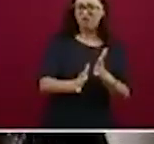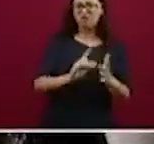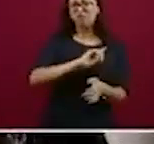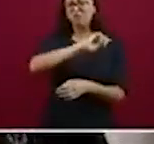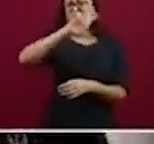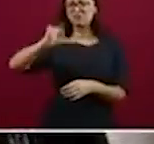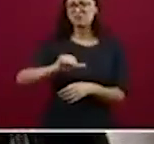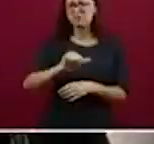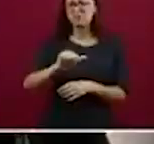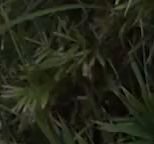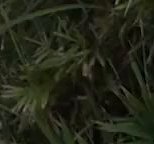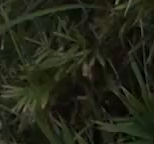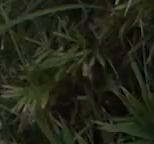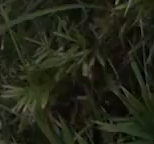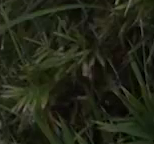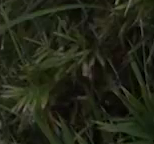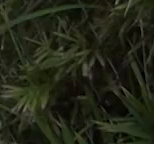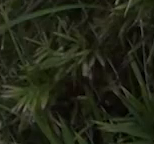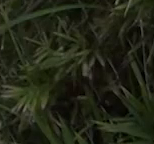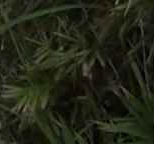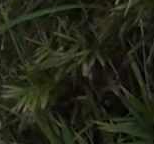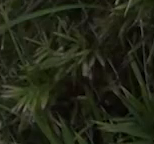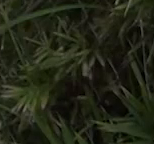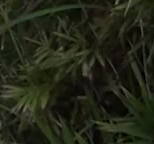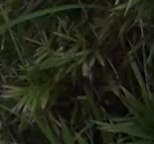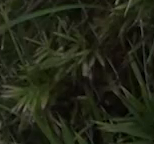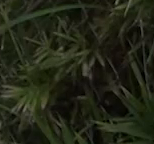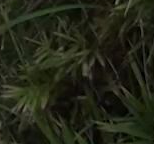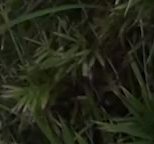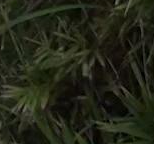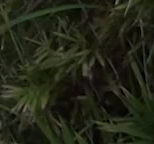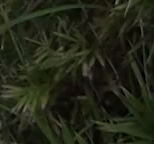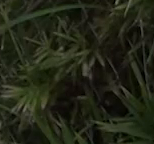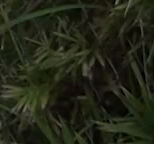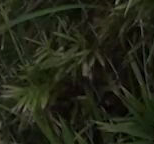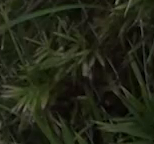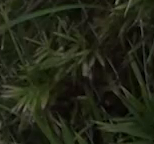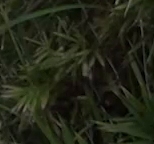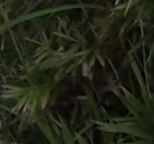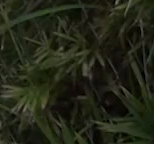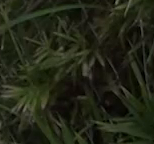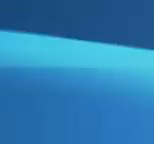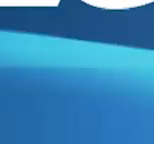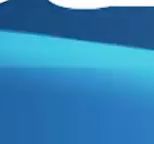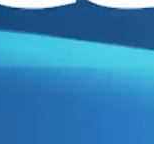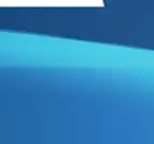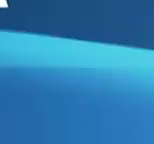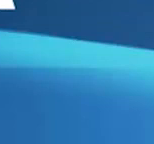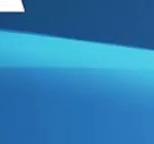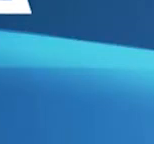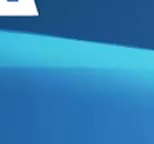sus argumentos para noticia el punto mx sergio enrique hernández